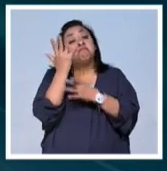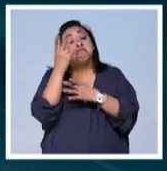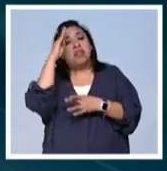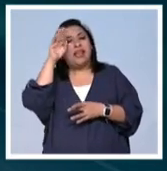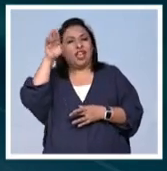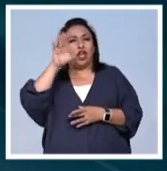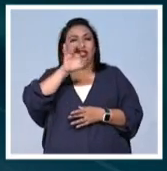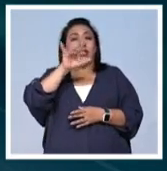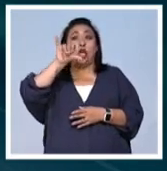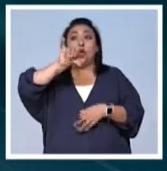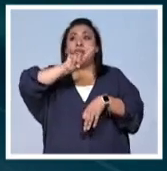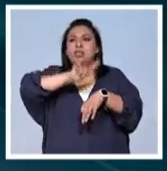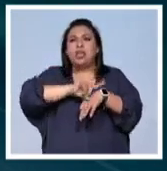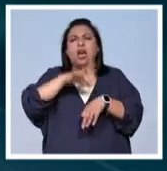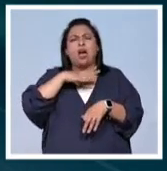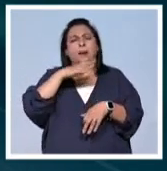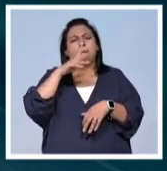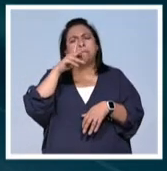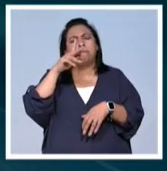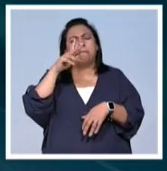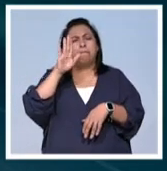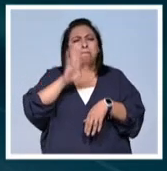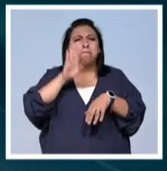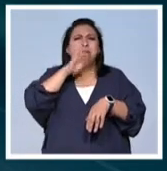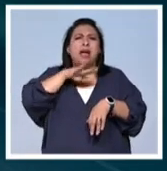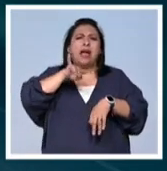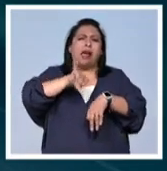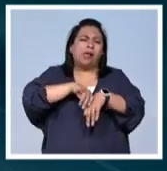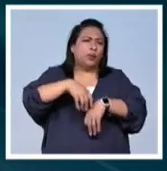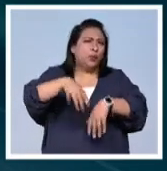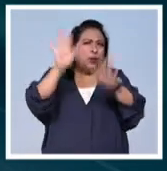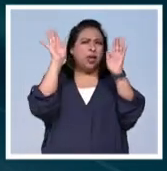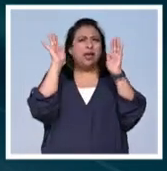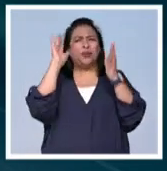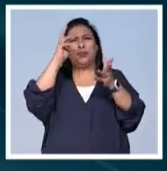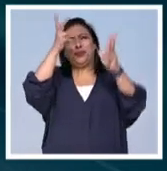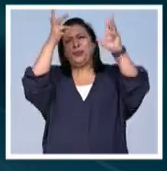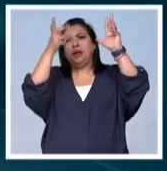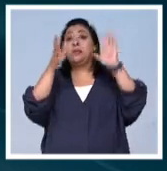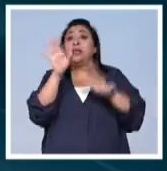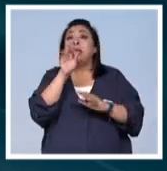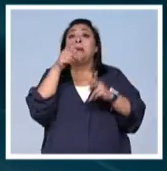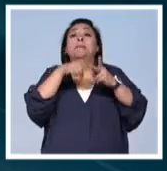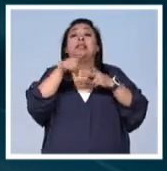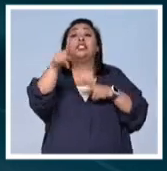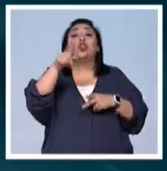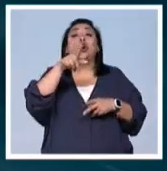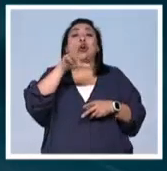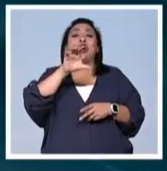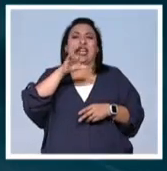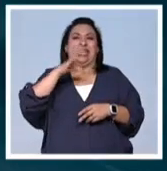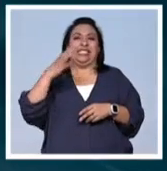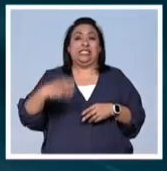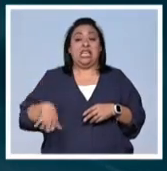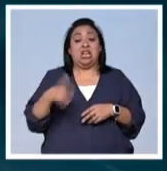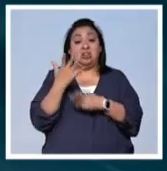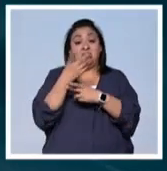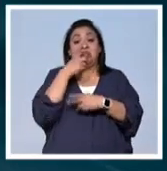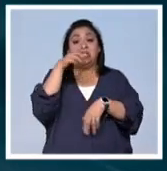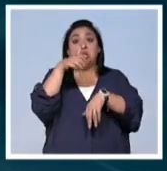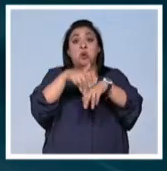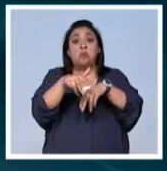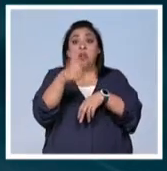occidentales este día trae tragedias mal Agüero y catástrofes quizás Todo comenzó con los cristianos quienes consideran El Trece